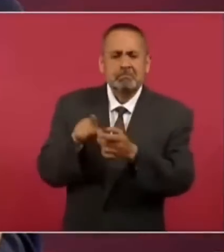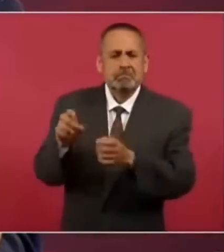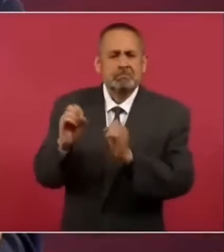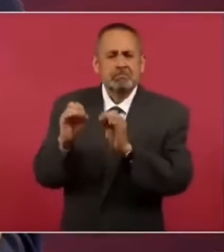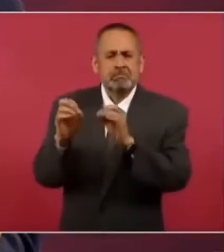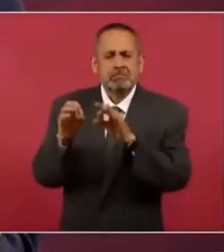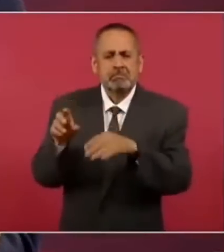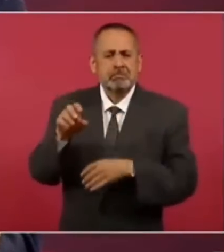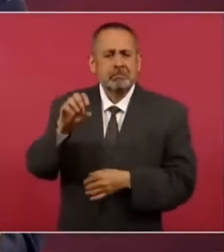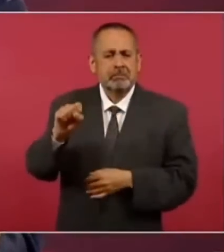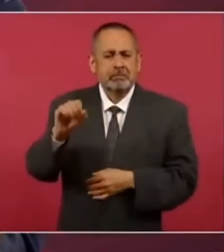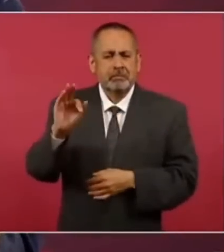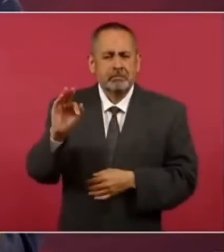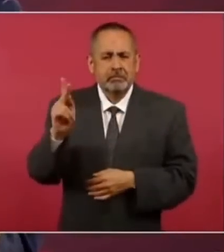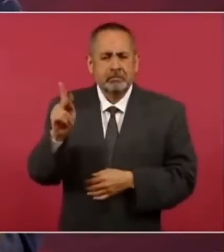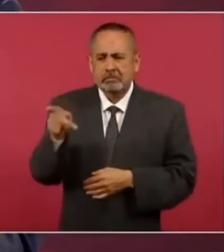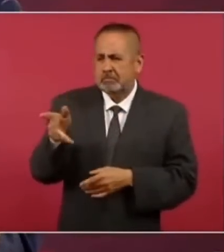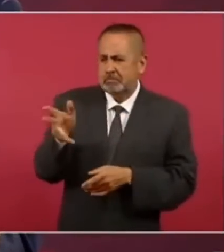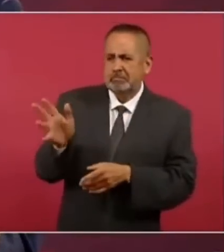de la función pública?